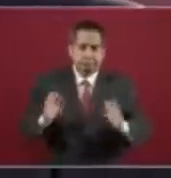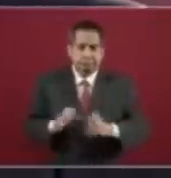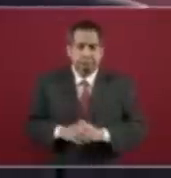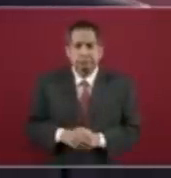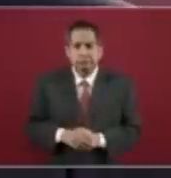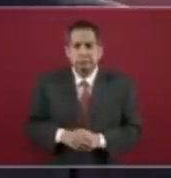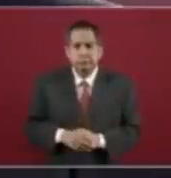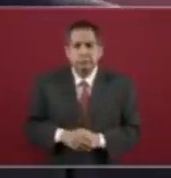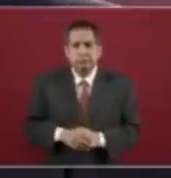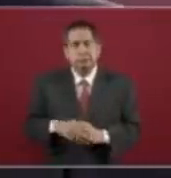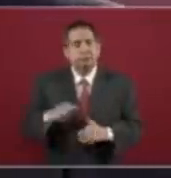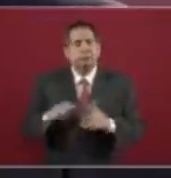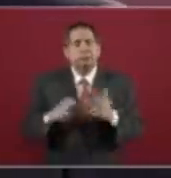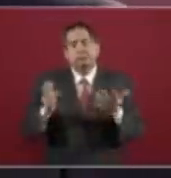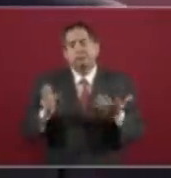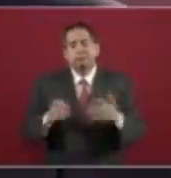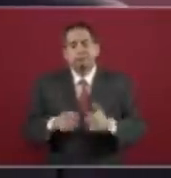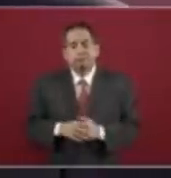A veces,